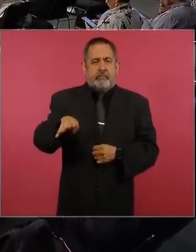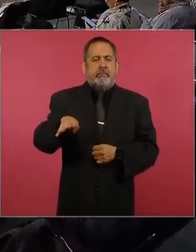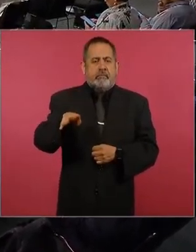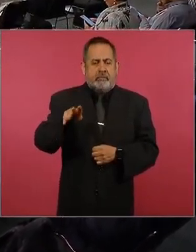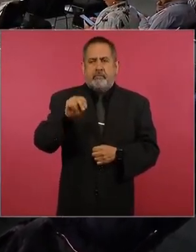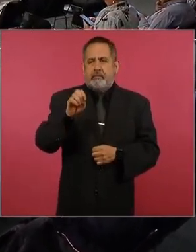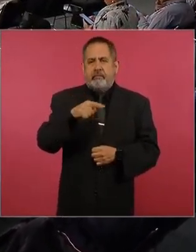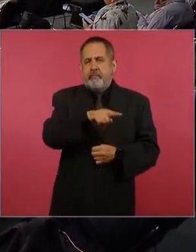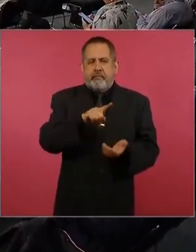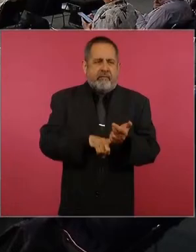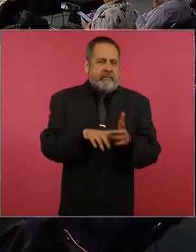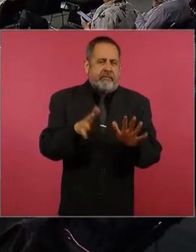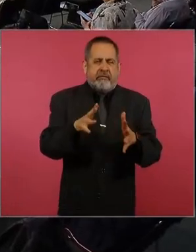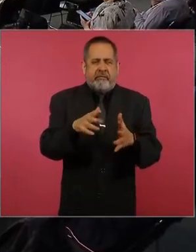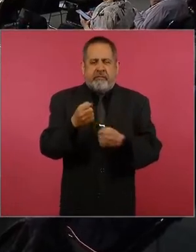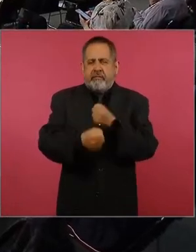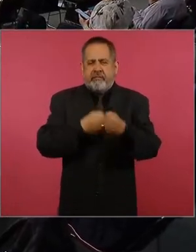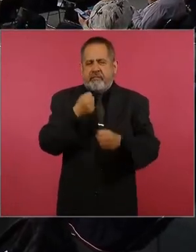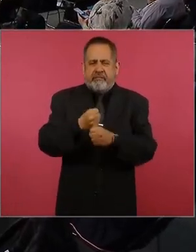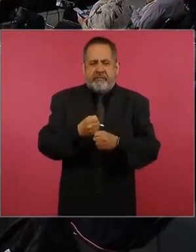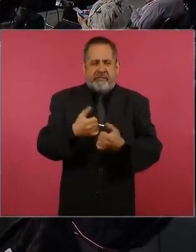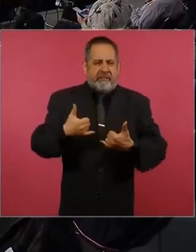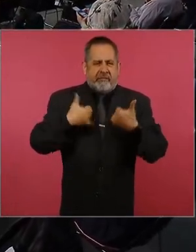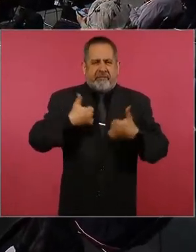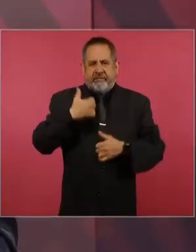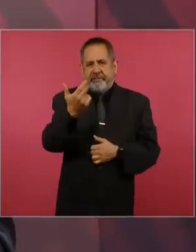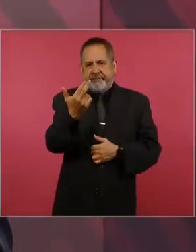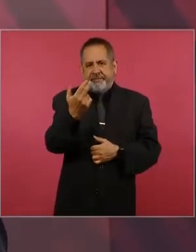1989, tenía como 25 años.